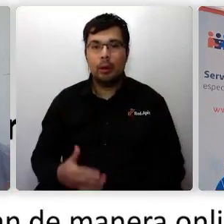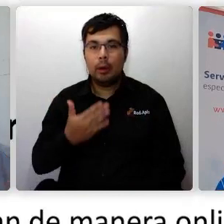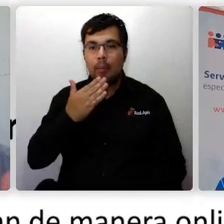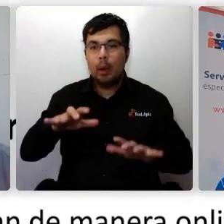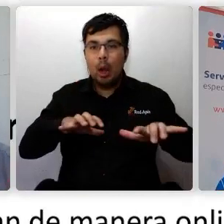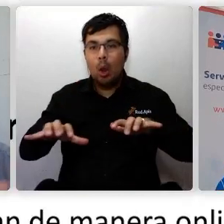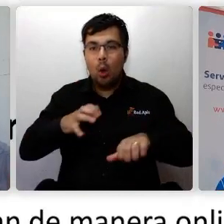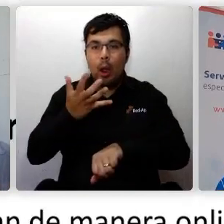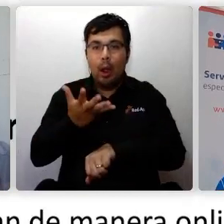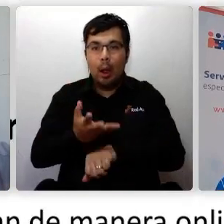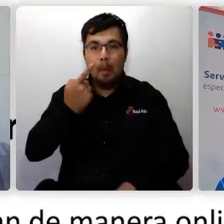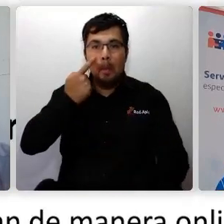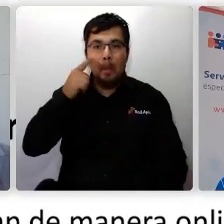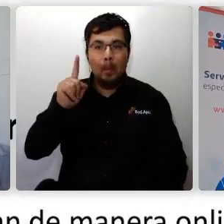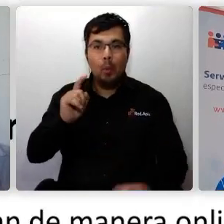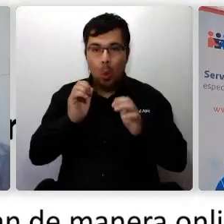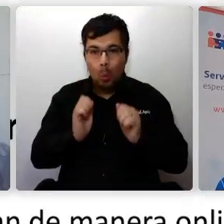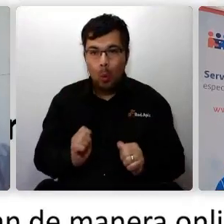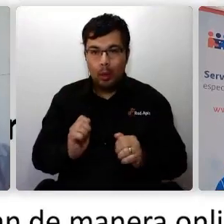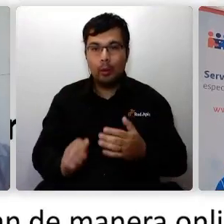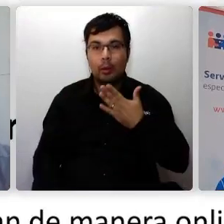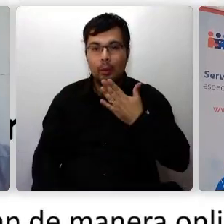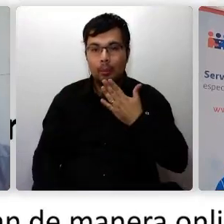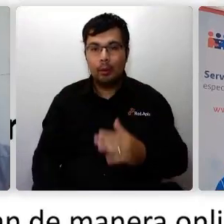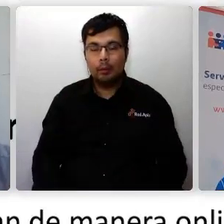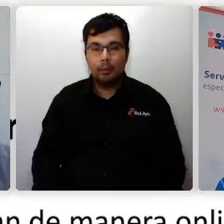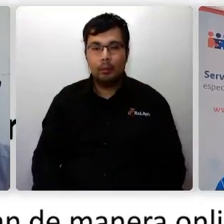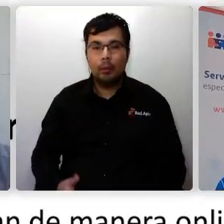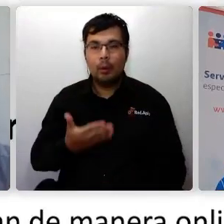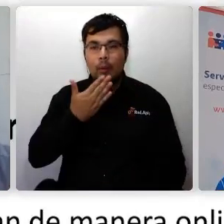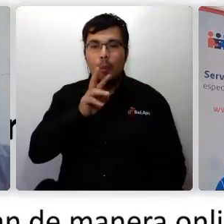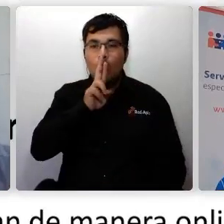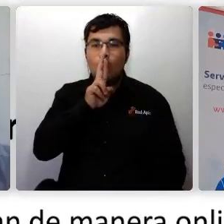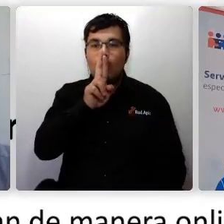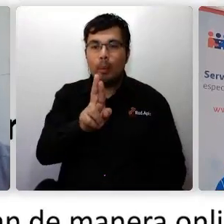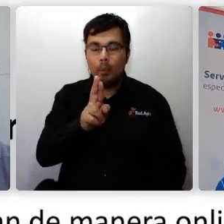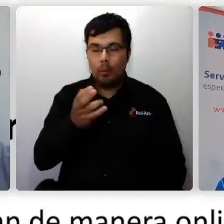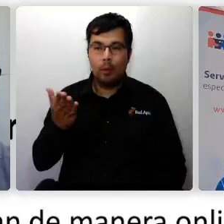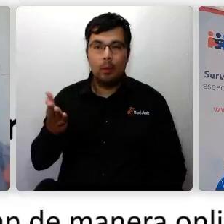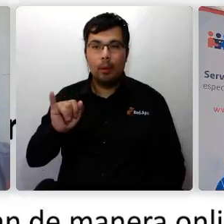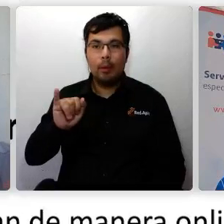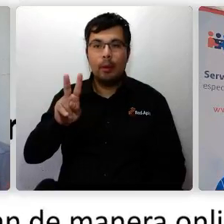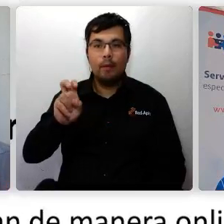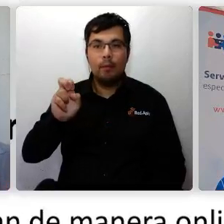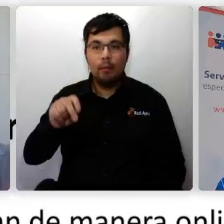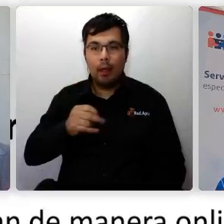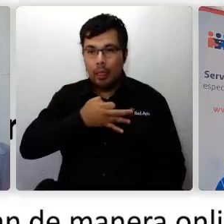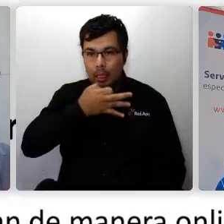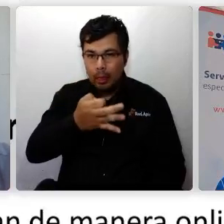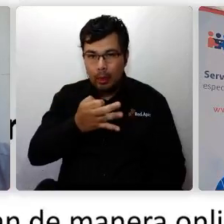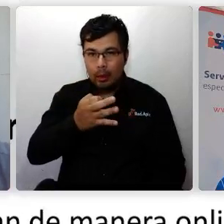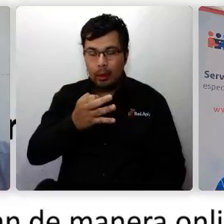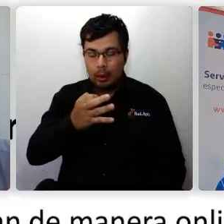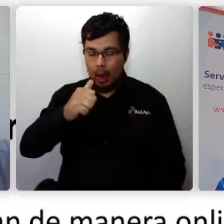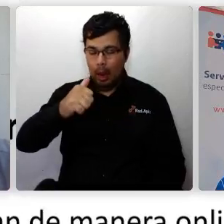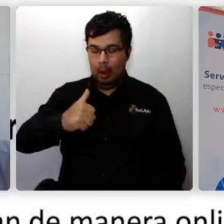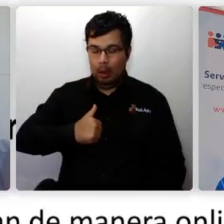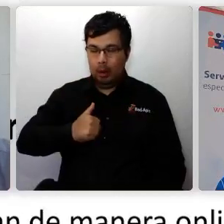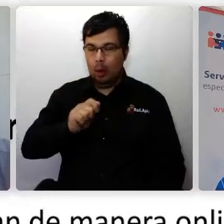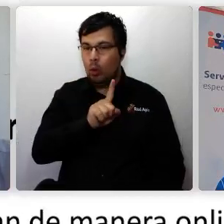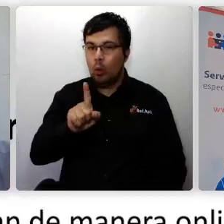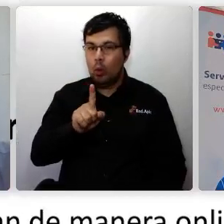desde el desconocimiento también puedan acercarlo, porque también van a tener una respuesta, como bien dice Iván, de que no aplica, pero ¿dónde aplica? No simplemente un